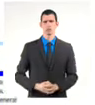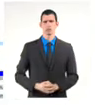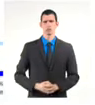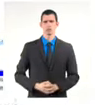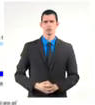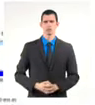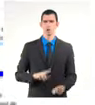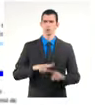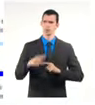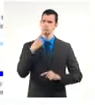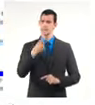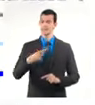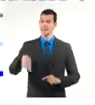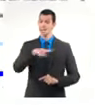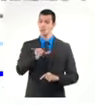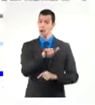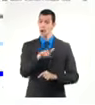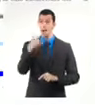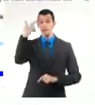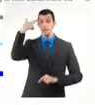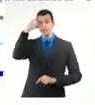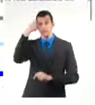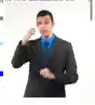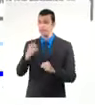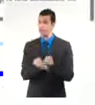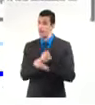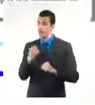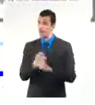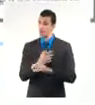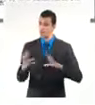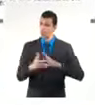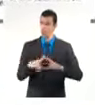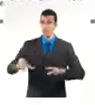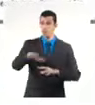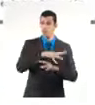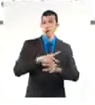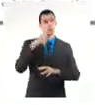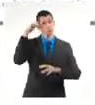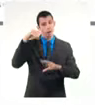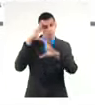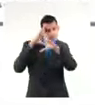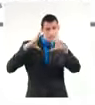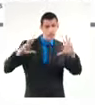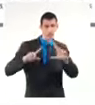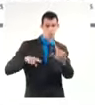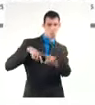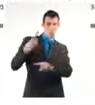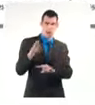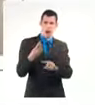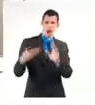se destacó el sacrificio y desvelo de quienes con más coraje e inteligencia que recursos han derrotado todas las